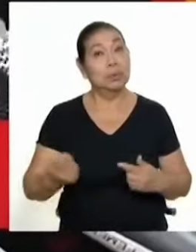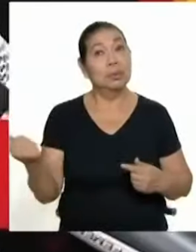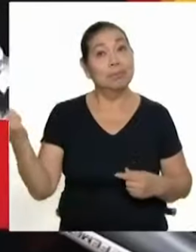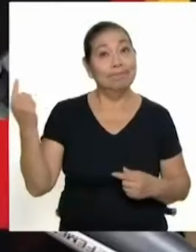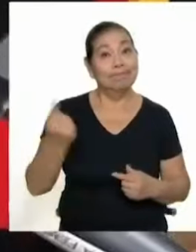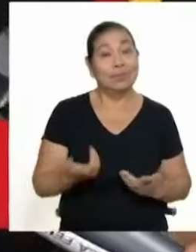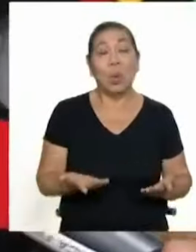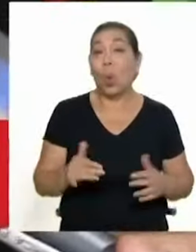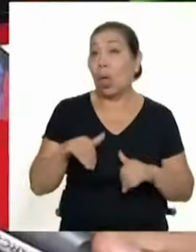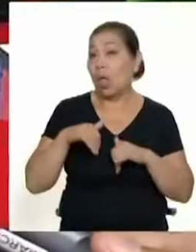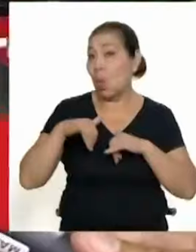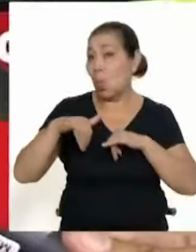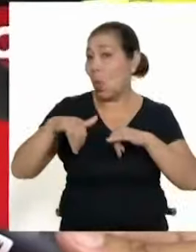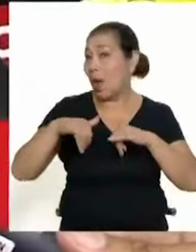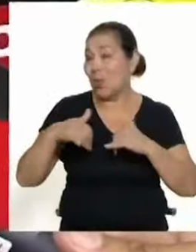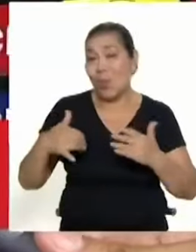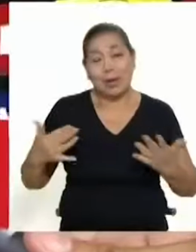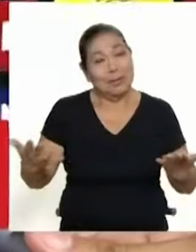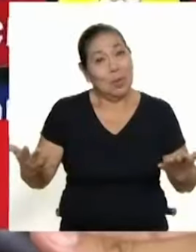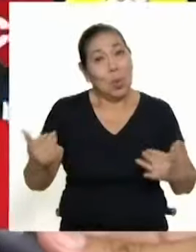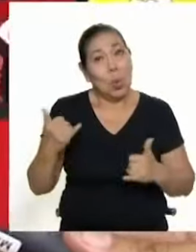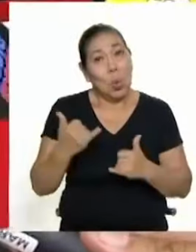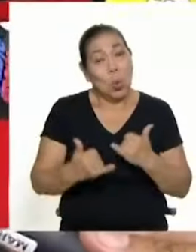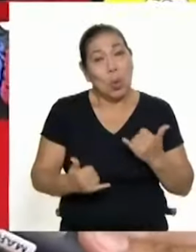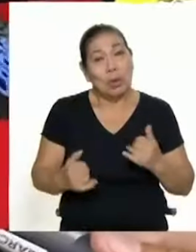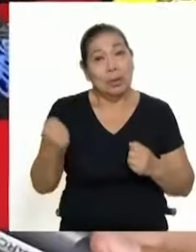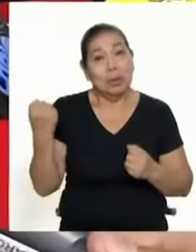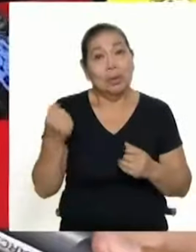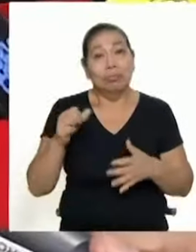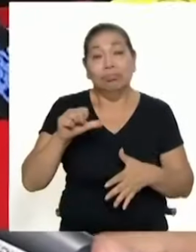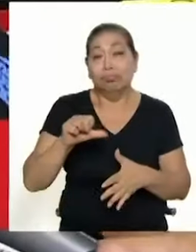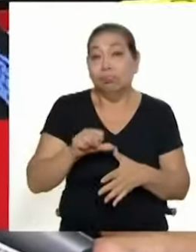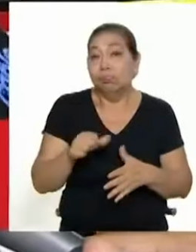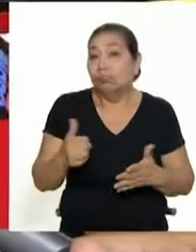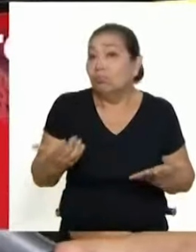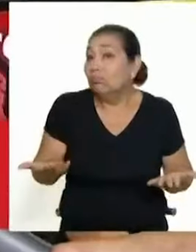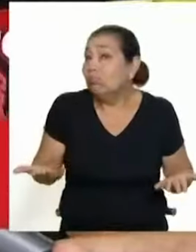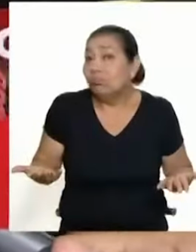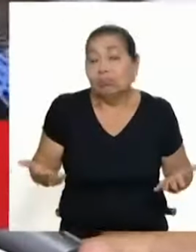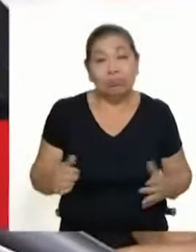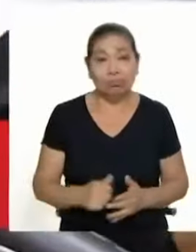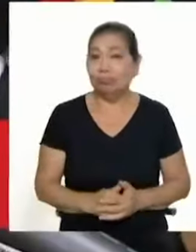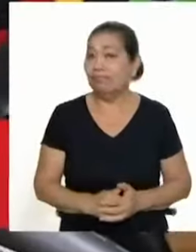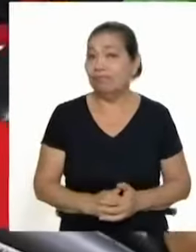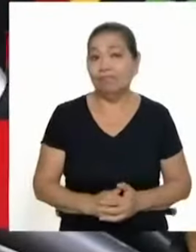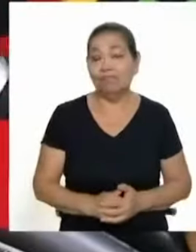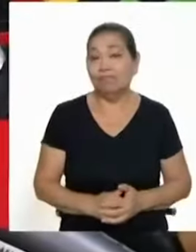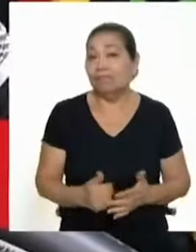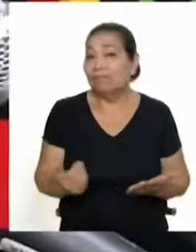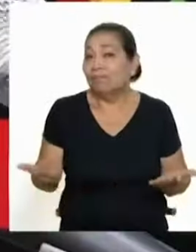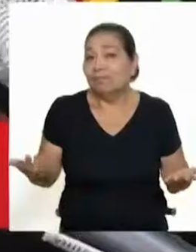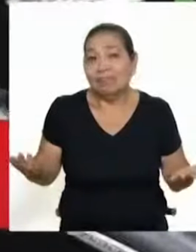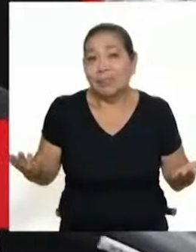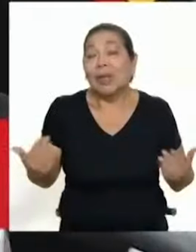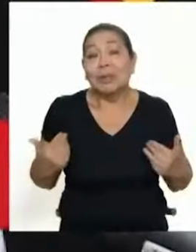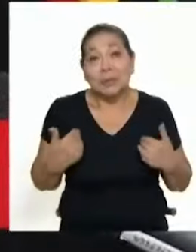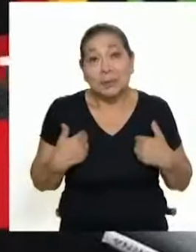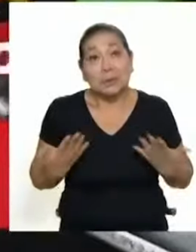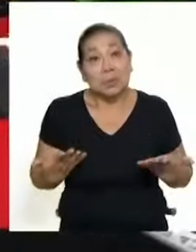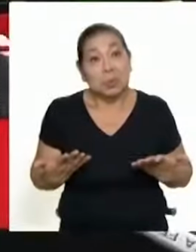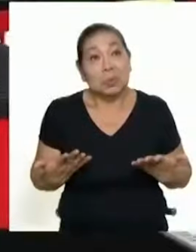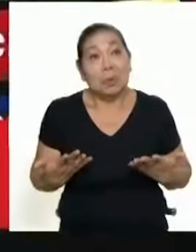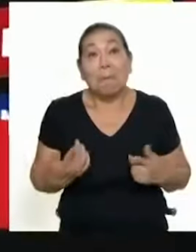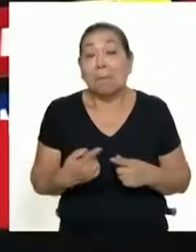jugar de igual a igual. Es el último campeón de la Sudamericana y bueno, tuvimos